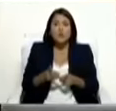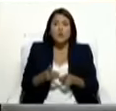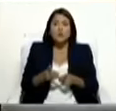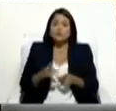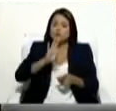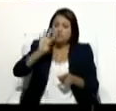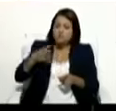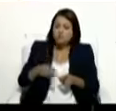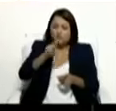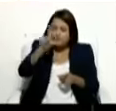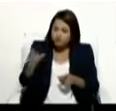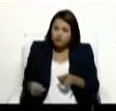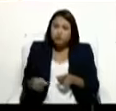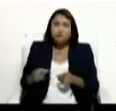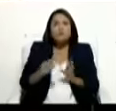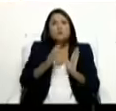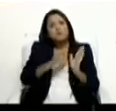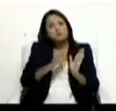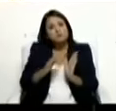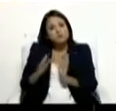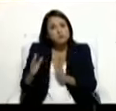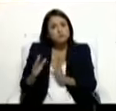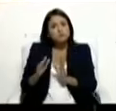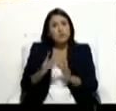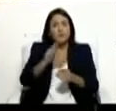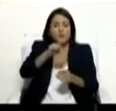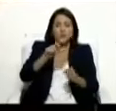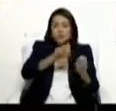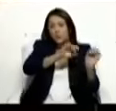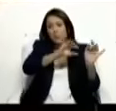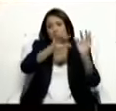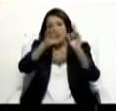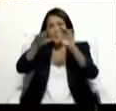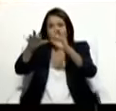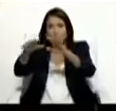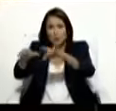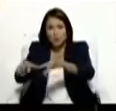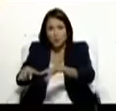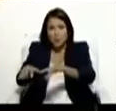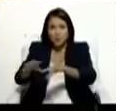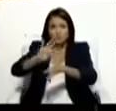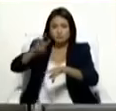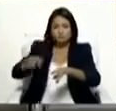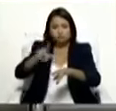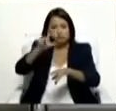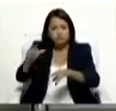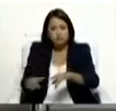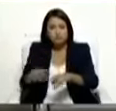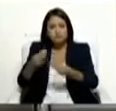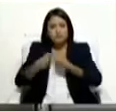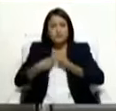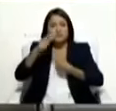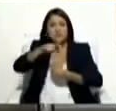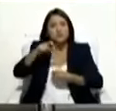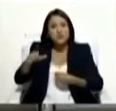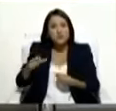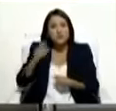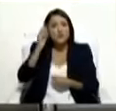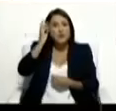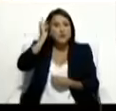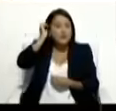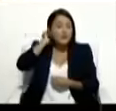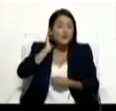Esequiba para organizar y poblar ese inmenso territorio. El derecho que tienen